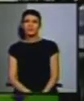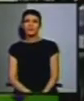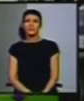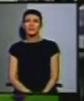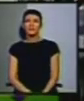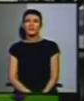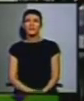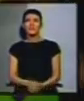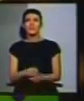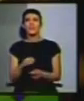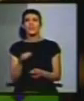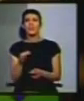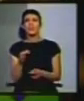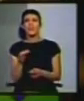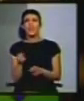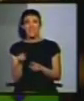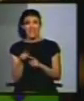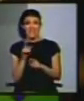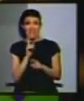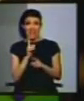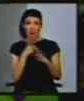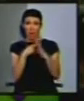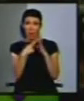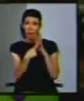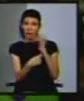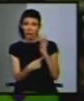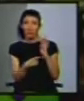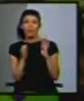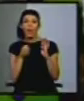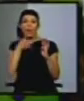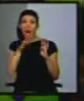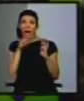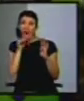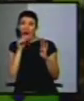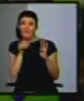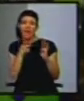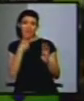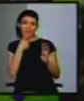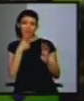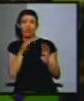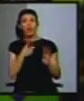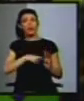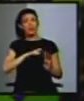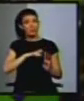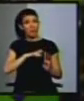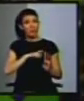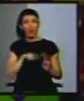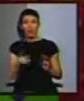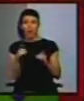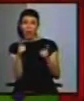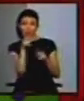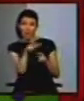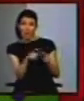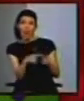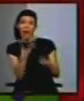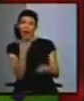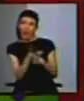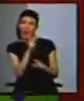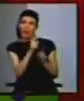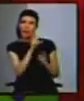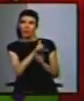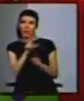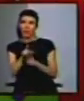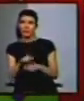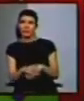Fidget ofrece 4 modelos y habla con los niños en inglés y español. En esta juguetería aún quedan algunos en vitrina.